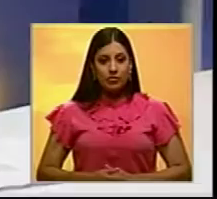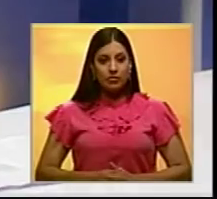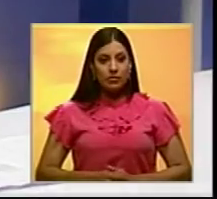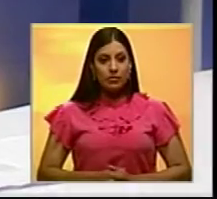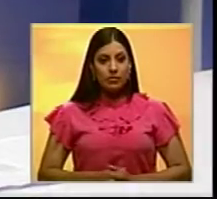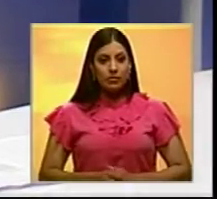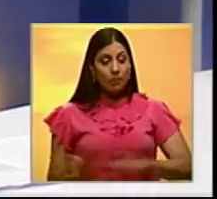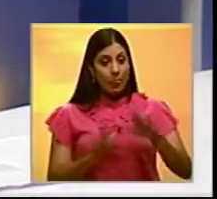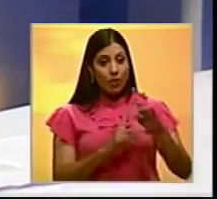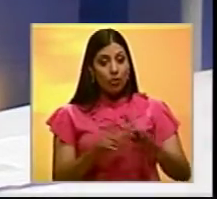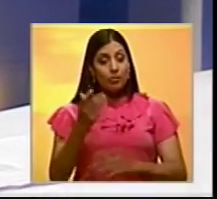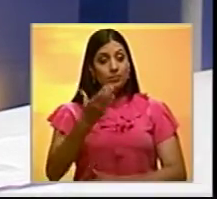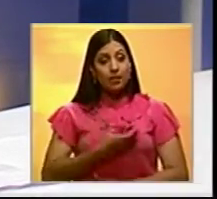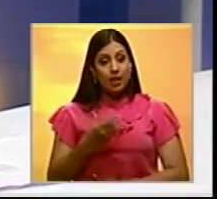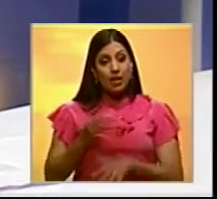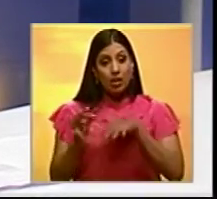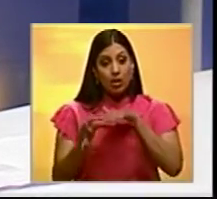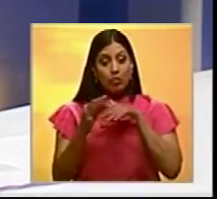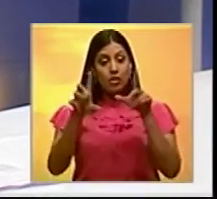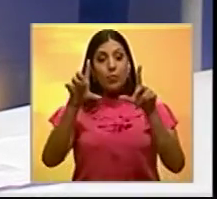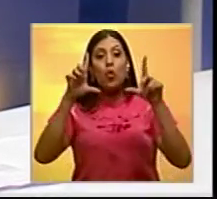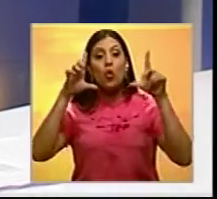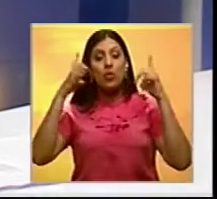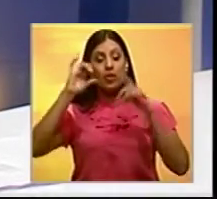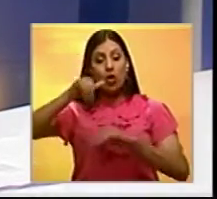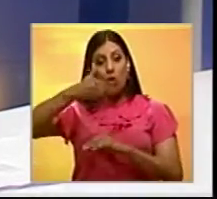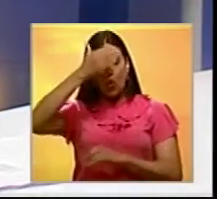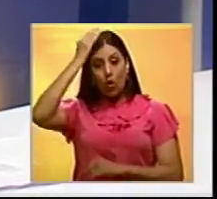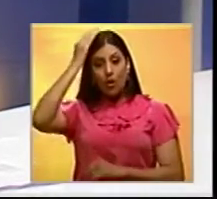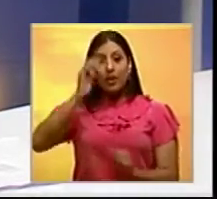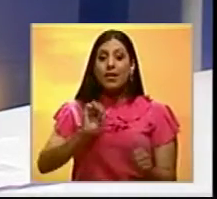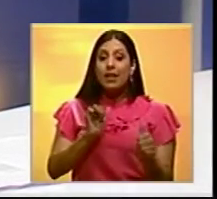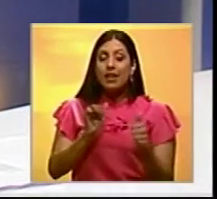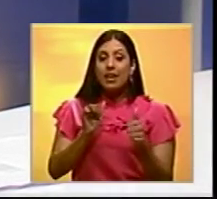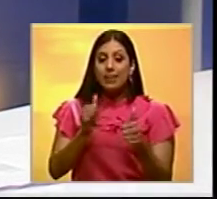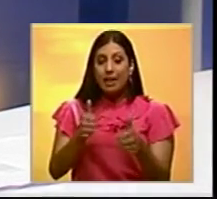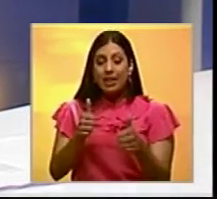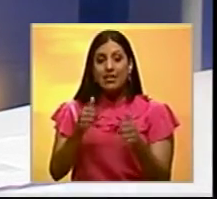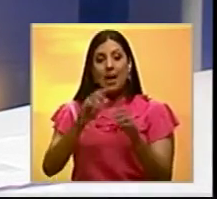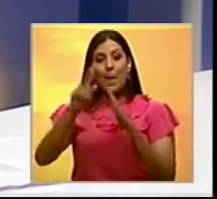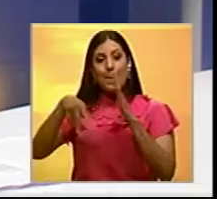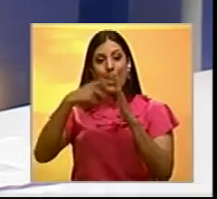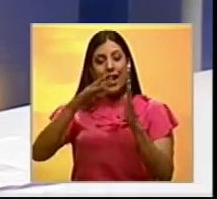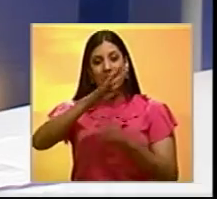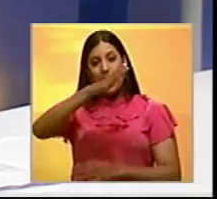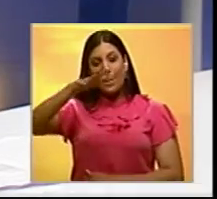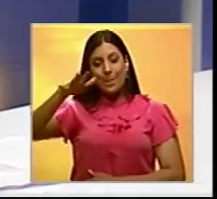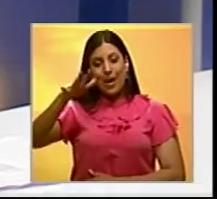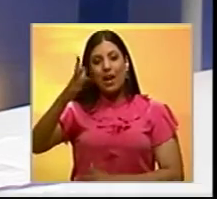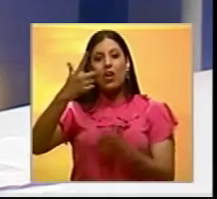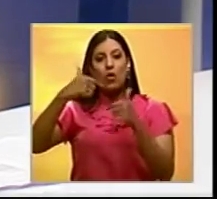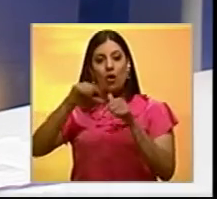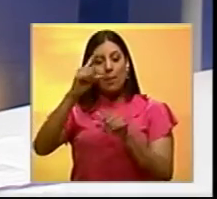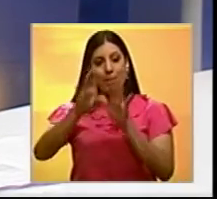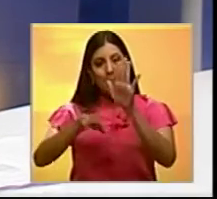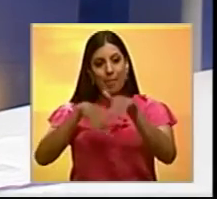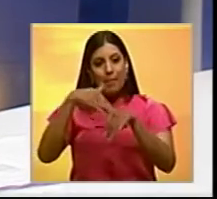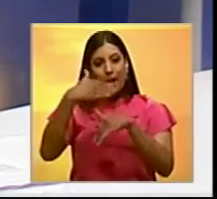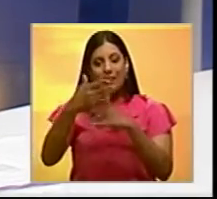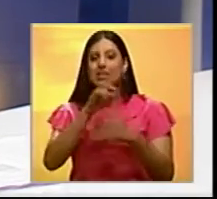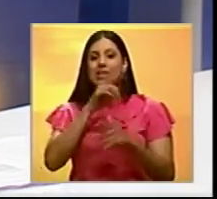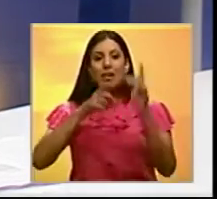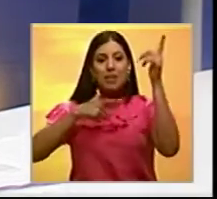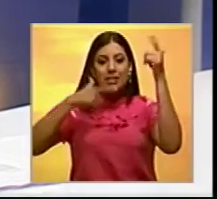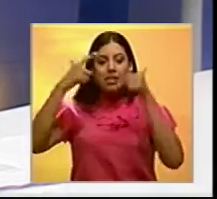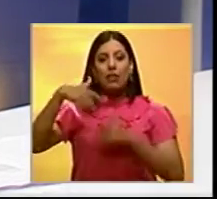Venevisión. El alcalde del municipio Libertador, Jorge Rodríguez, inauguró el parque acuático El Jardín de los Primeros Pasos del Parque Hugo